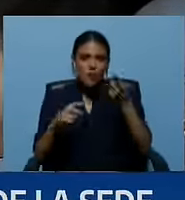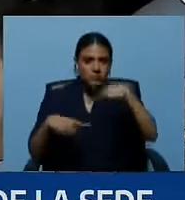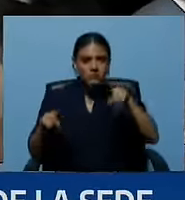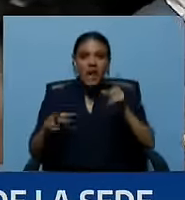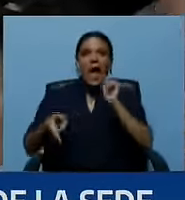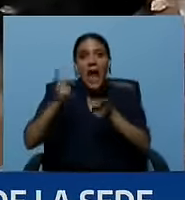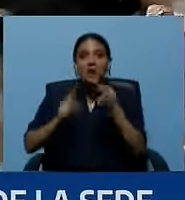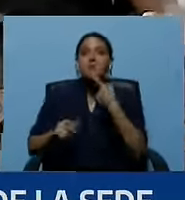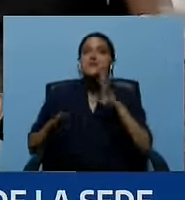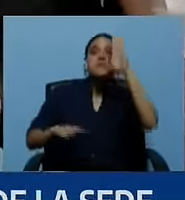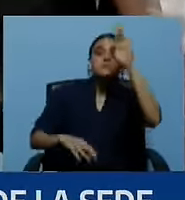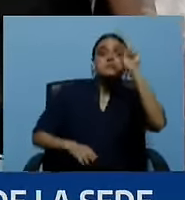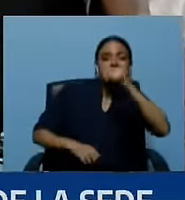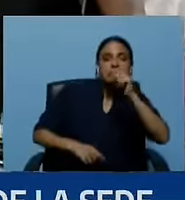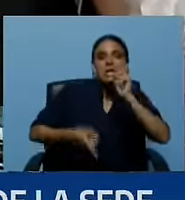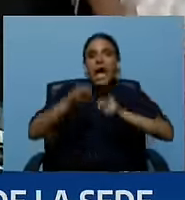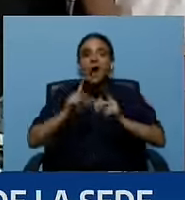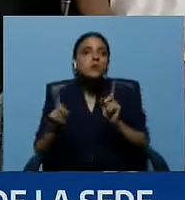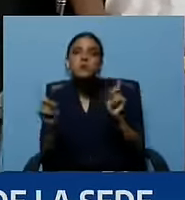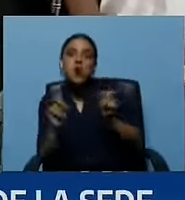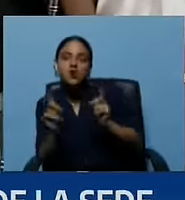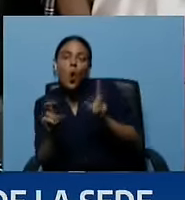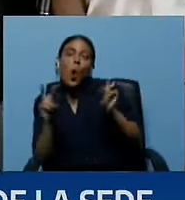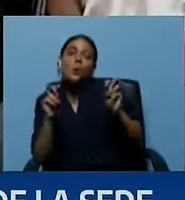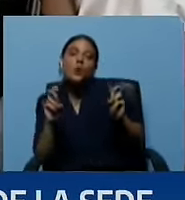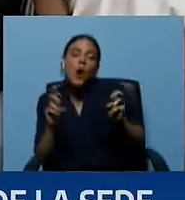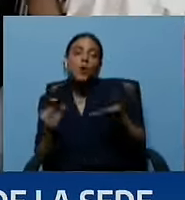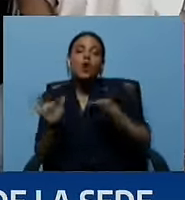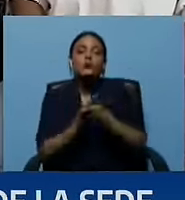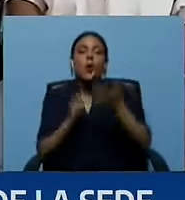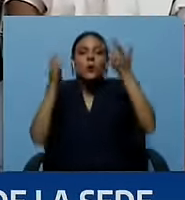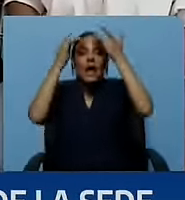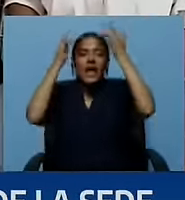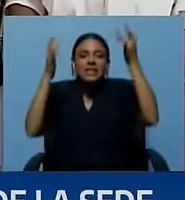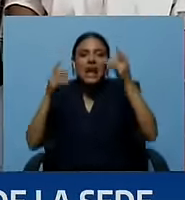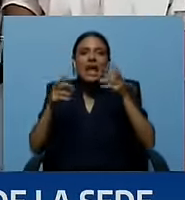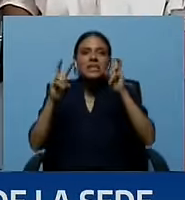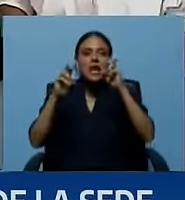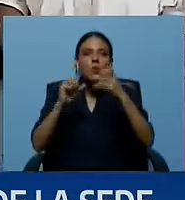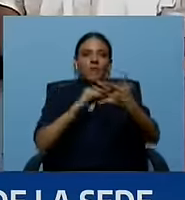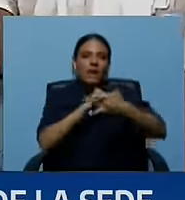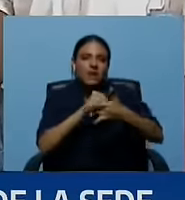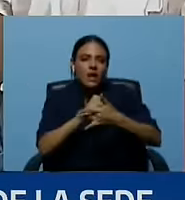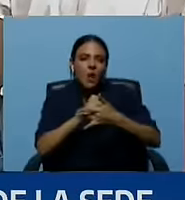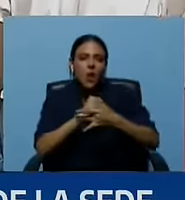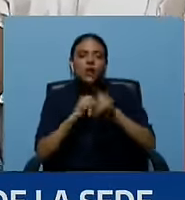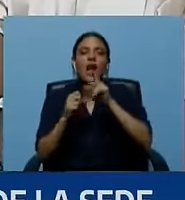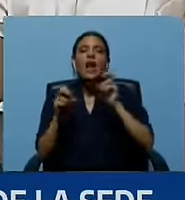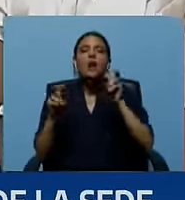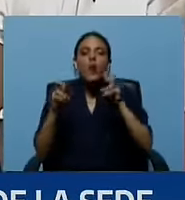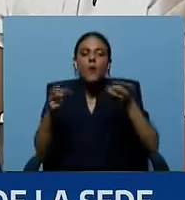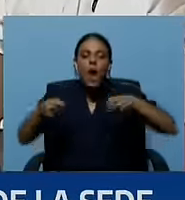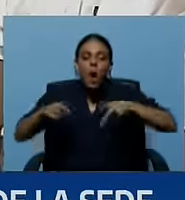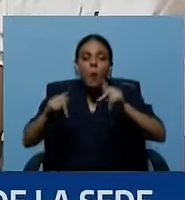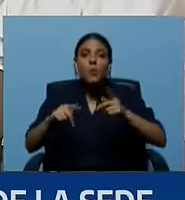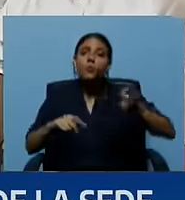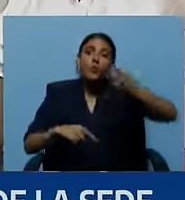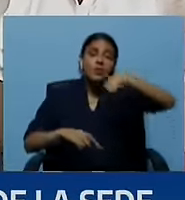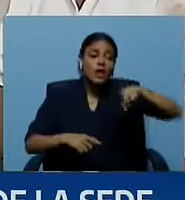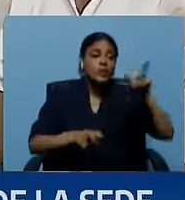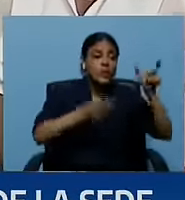La inteligencia artificial, que como todo conocimiento, es una oportunidad para el ser humano